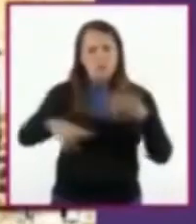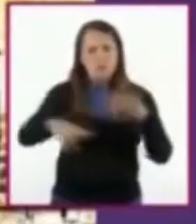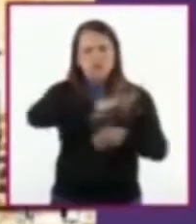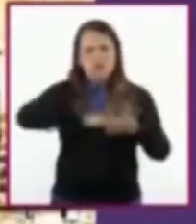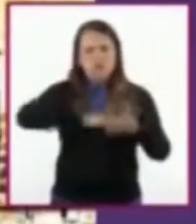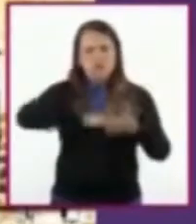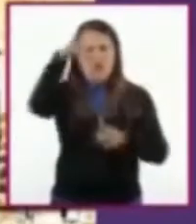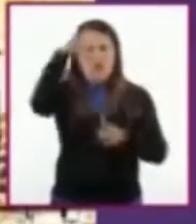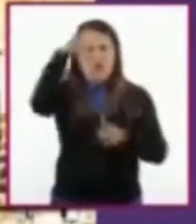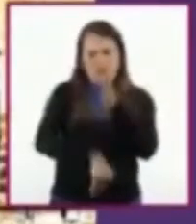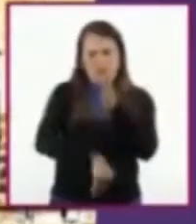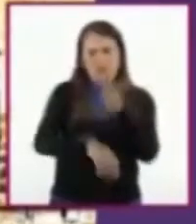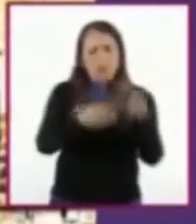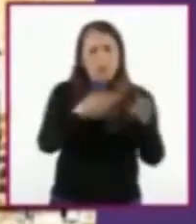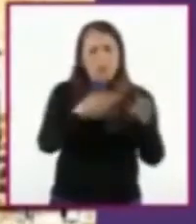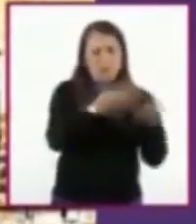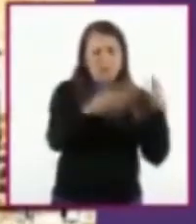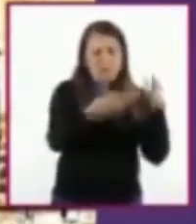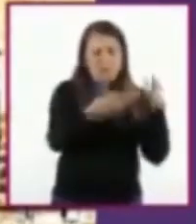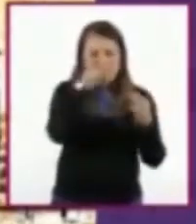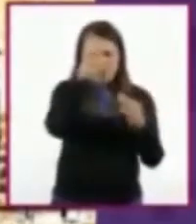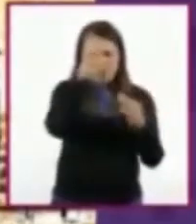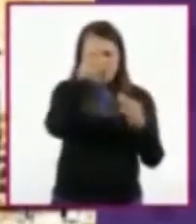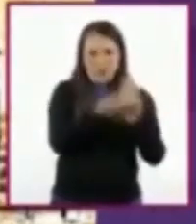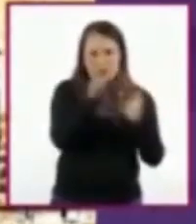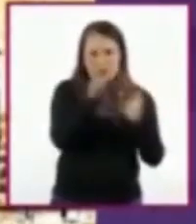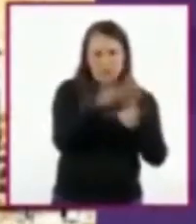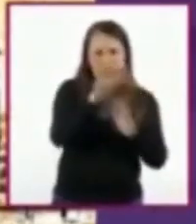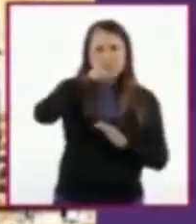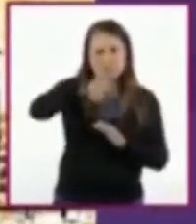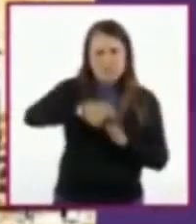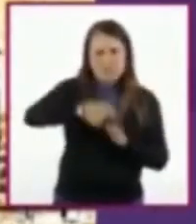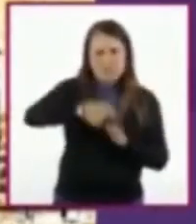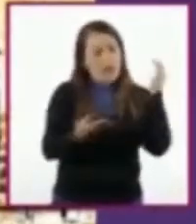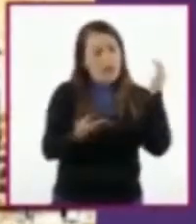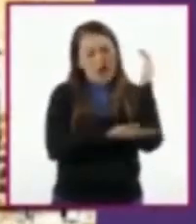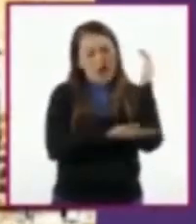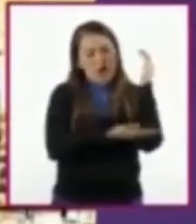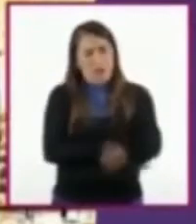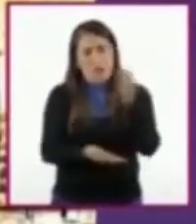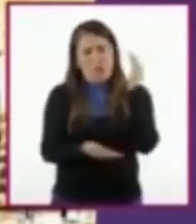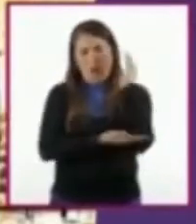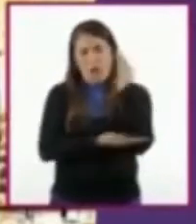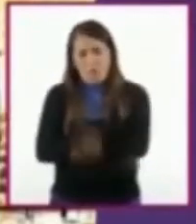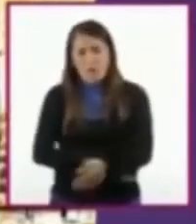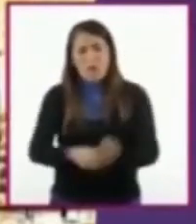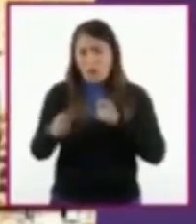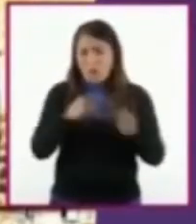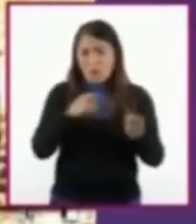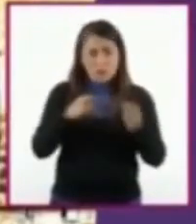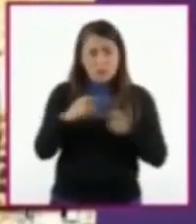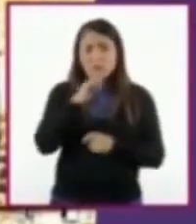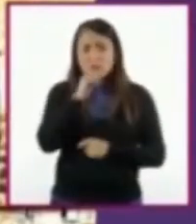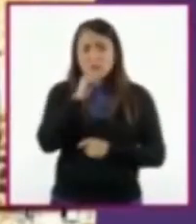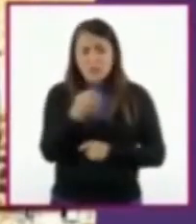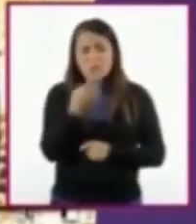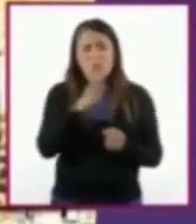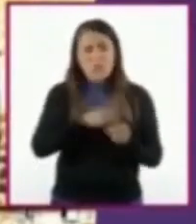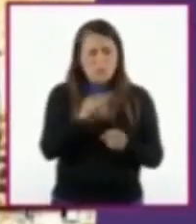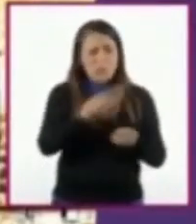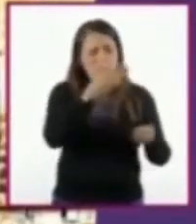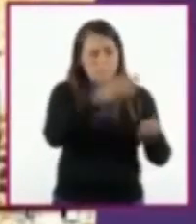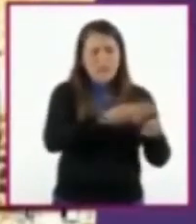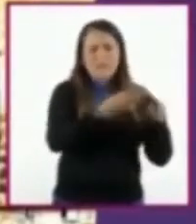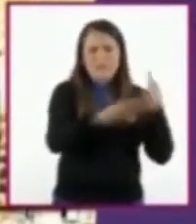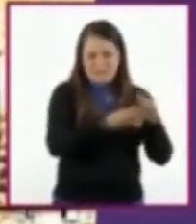que se relaciona con los materiales de construcción es la tala inmoderada de árboles, ya que la madera proporciona material para